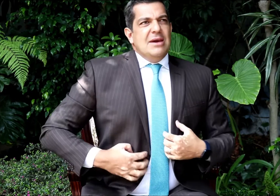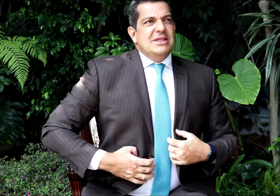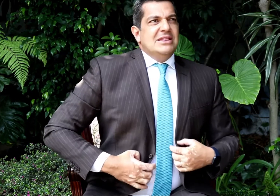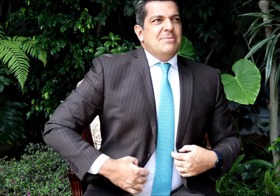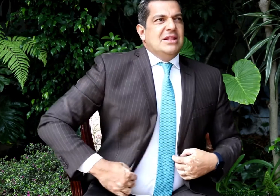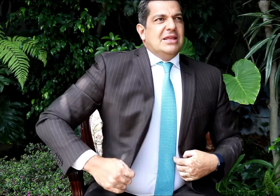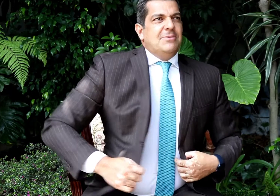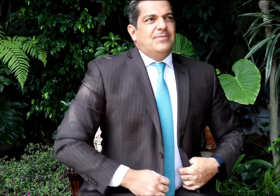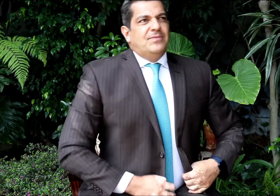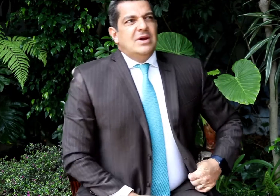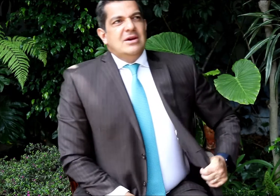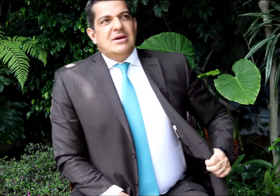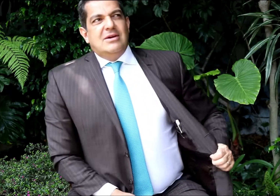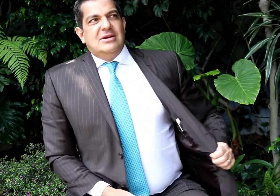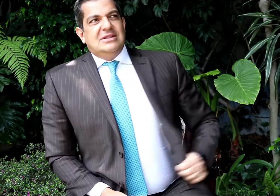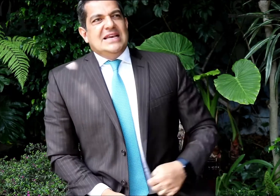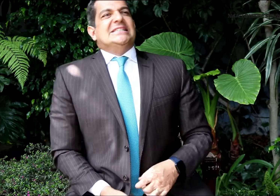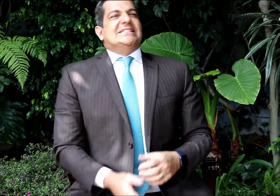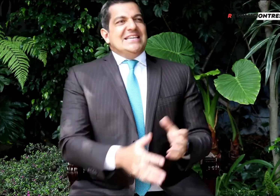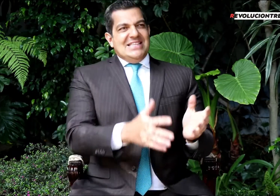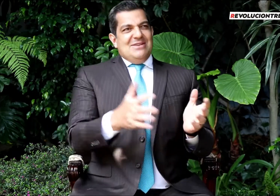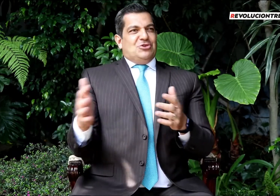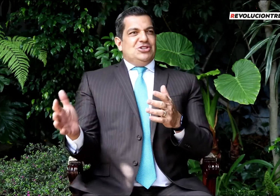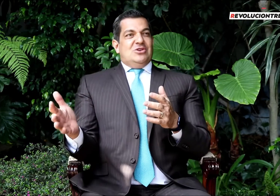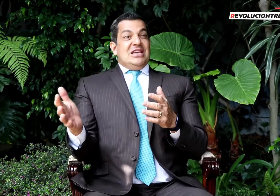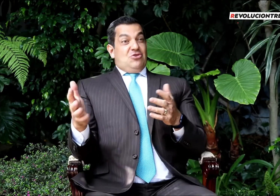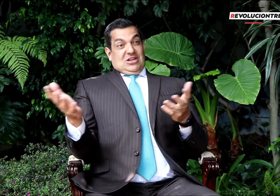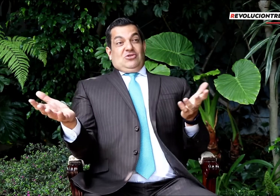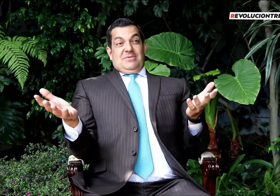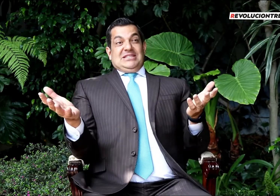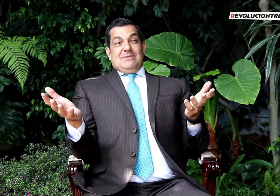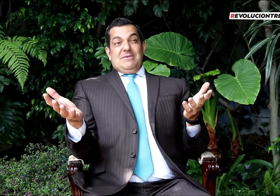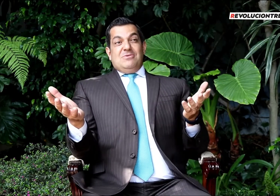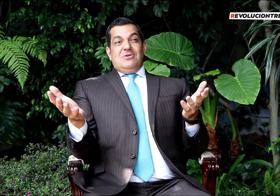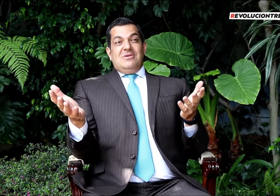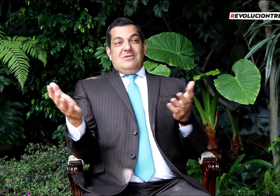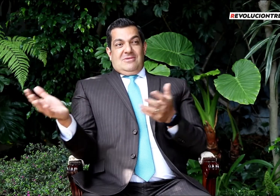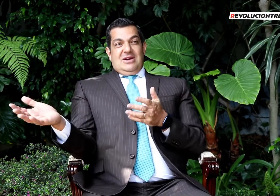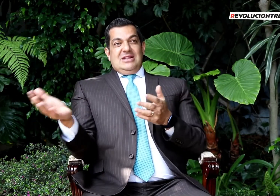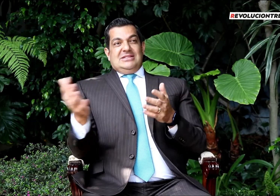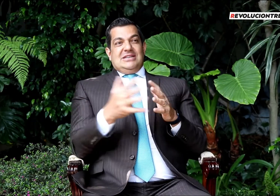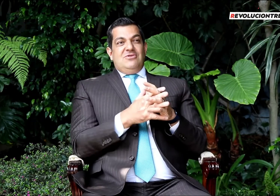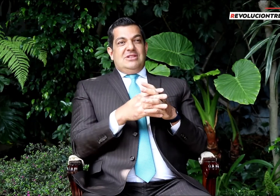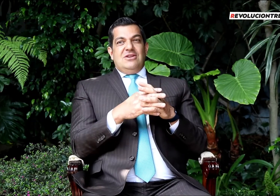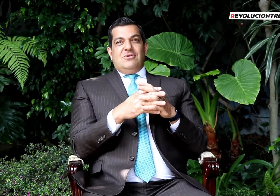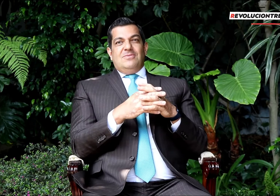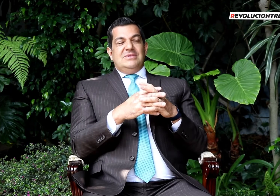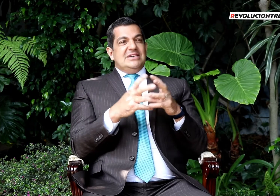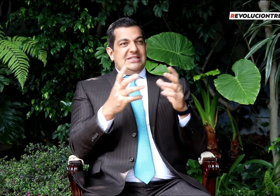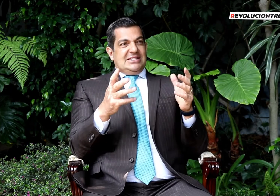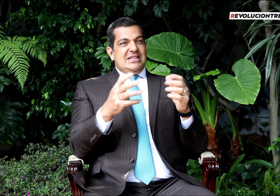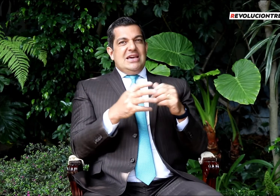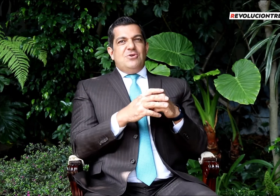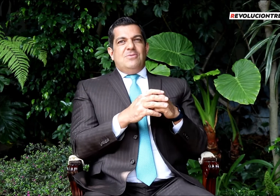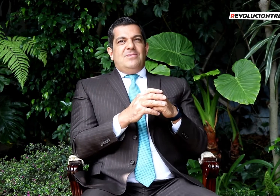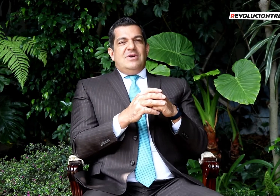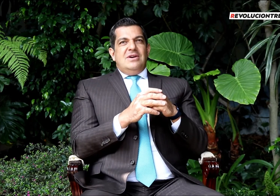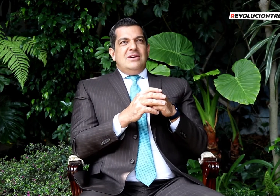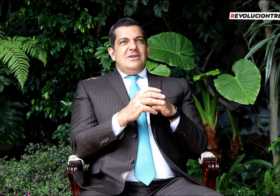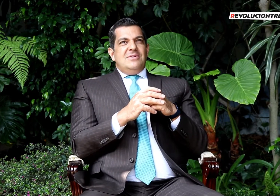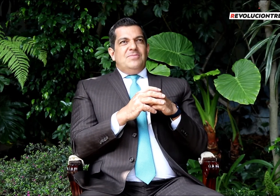Y evidentemente desistí del proceso anterior, que todavía estaba vivo, en el sexenio anterior, desistí de